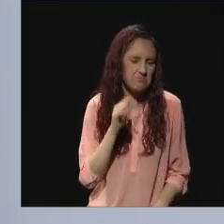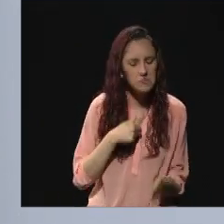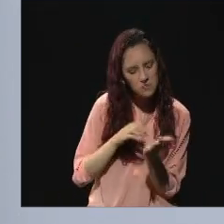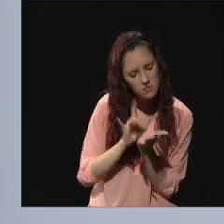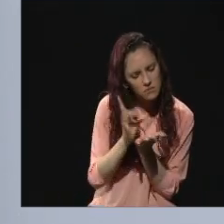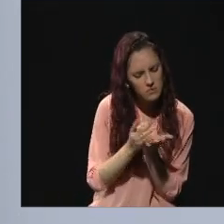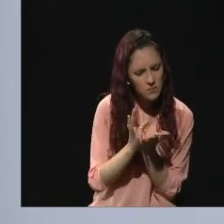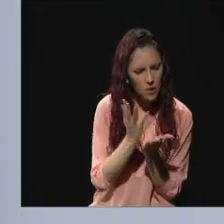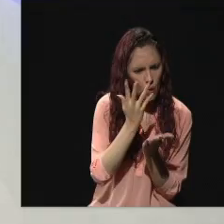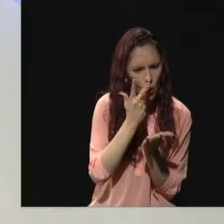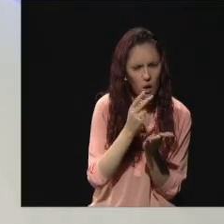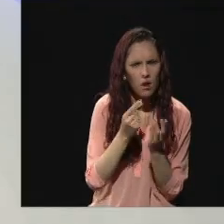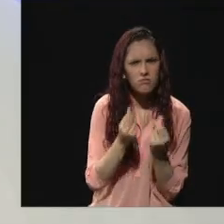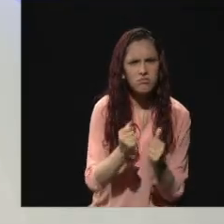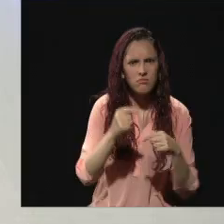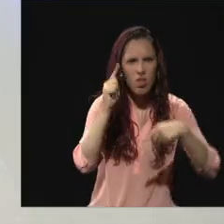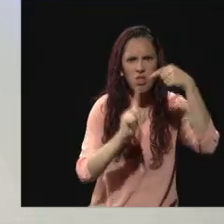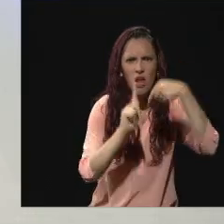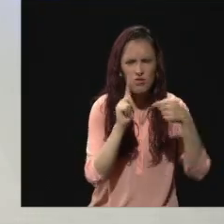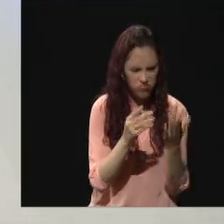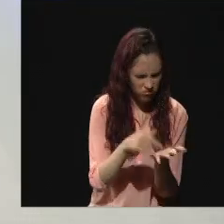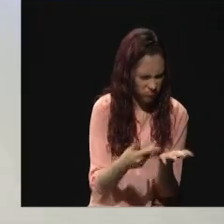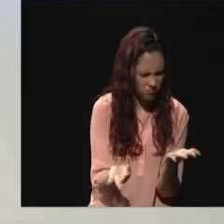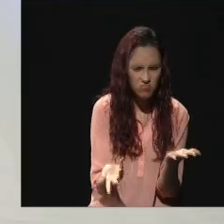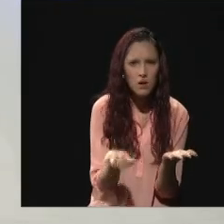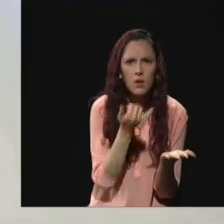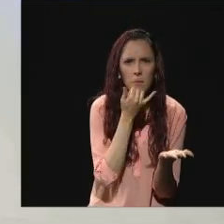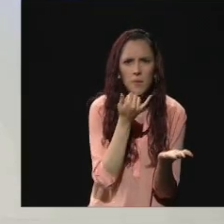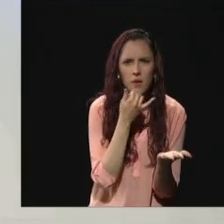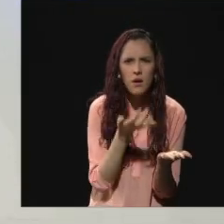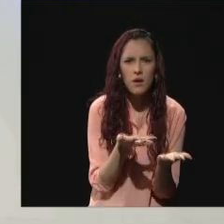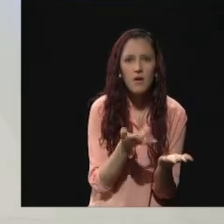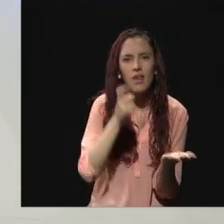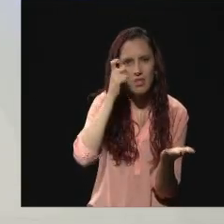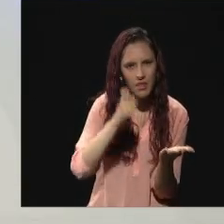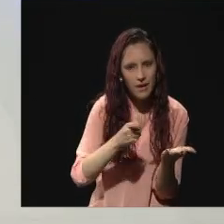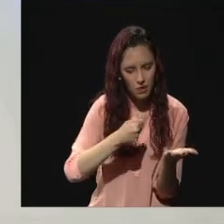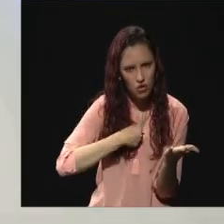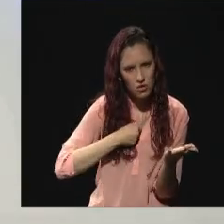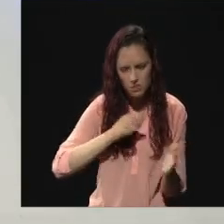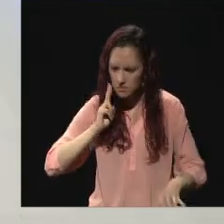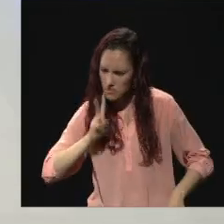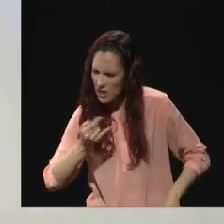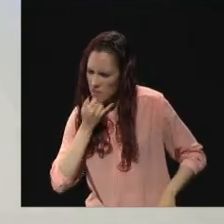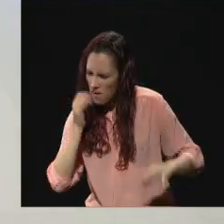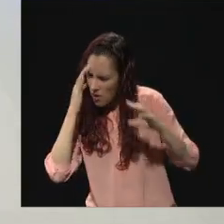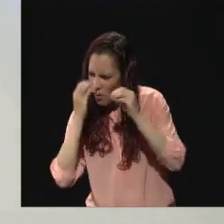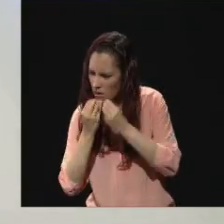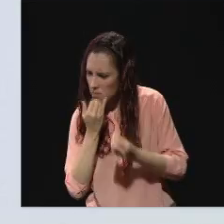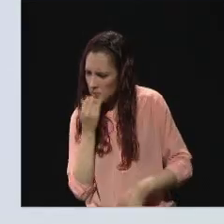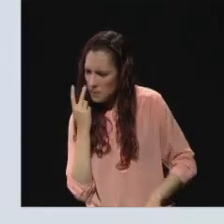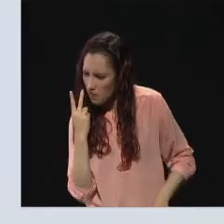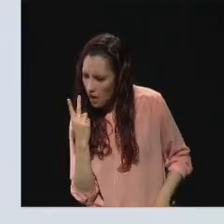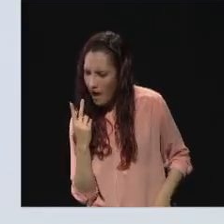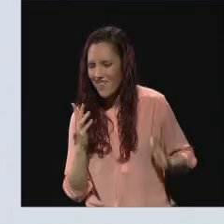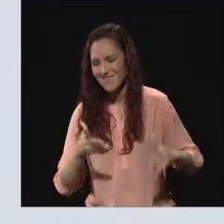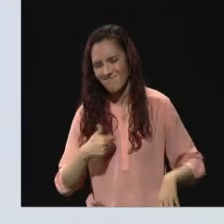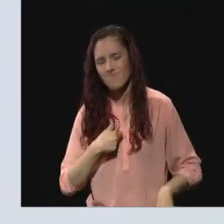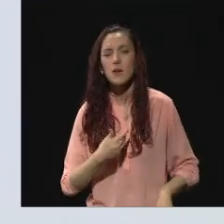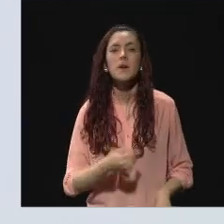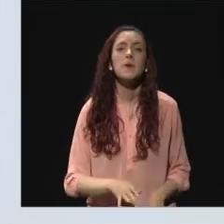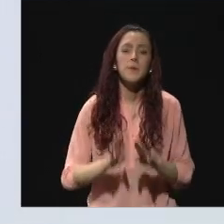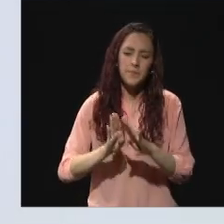caigo eso debería acabar pero es un tema de ver exactamente que vuela el contrato con el operador muy bien otra pregunta dice